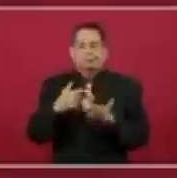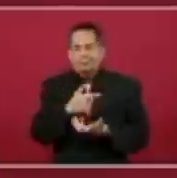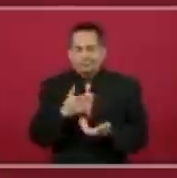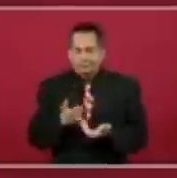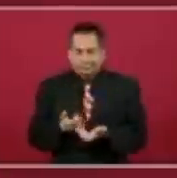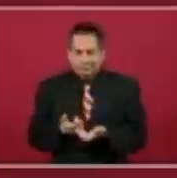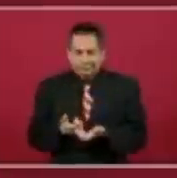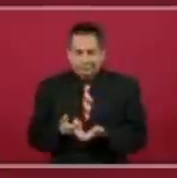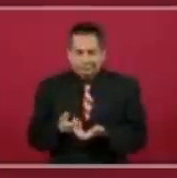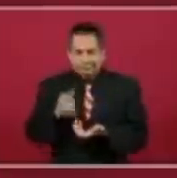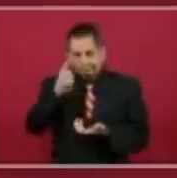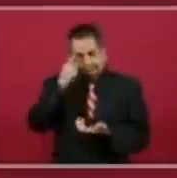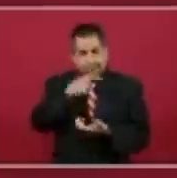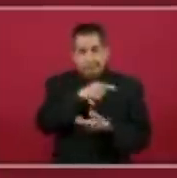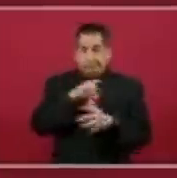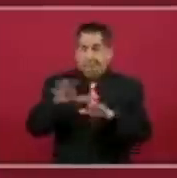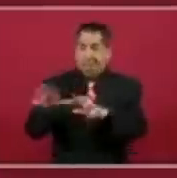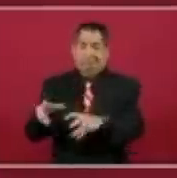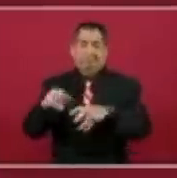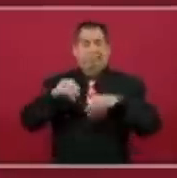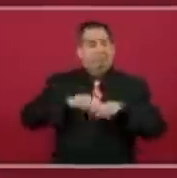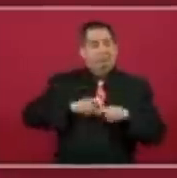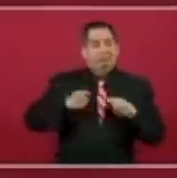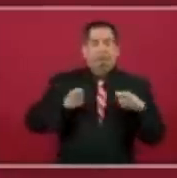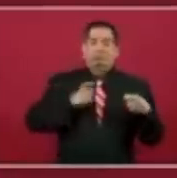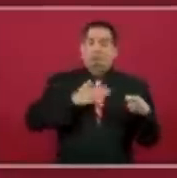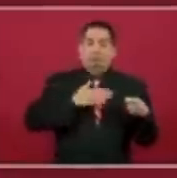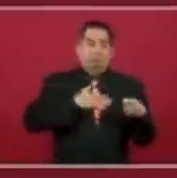para quedarse ellos con el monopolio,